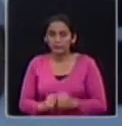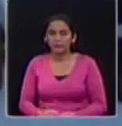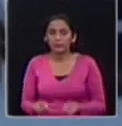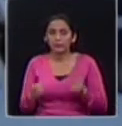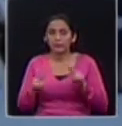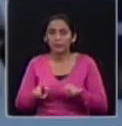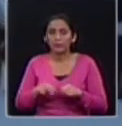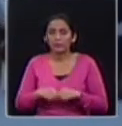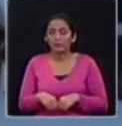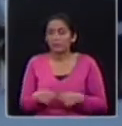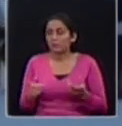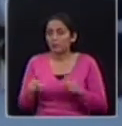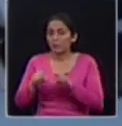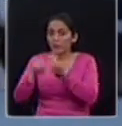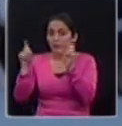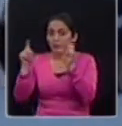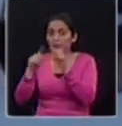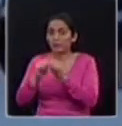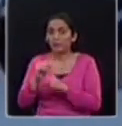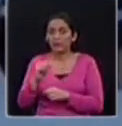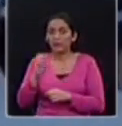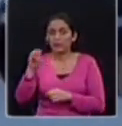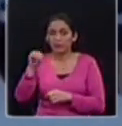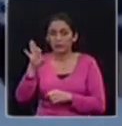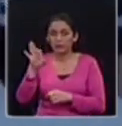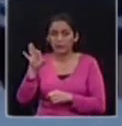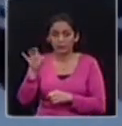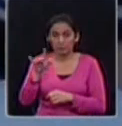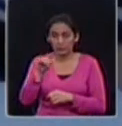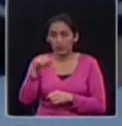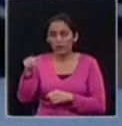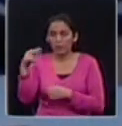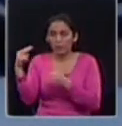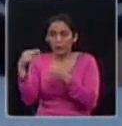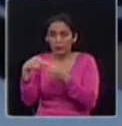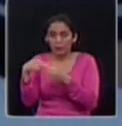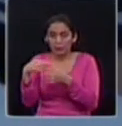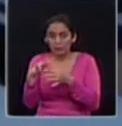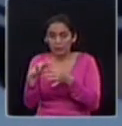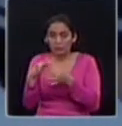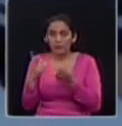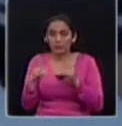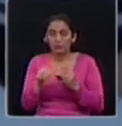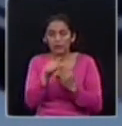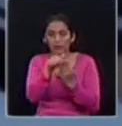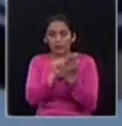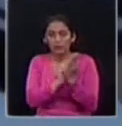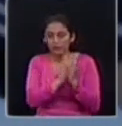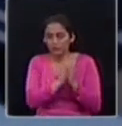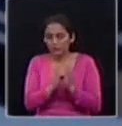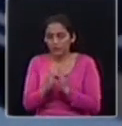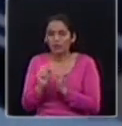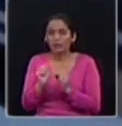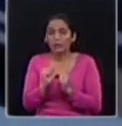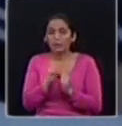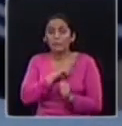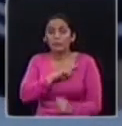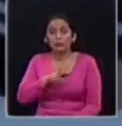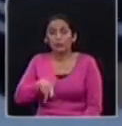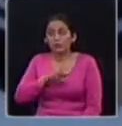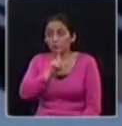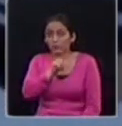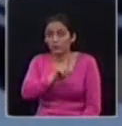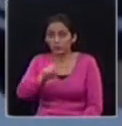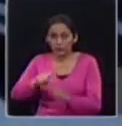empresas de la empresa MT Coin, 4 agendas personales con registro de personas,